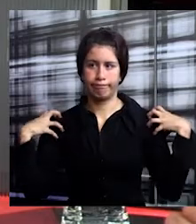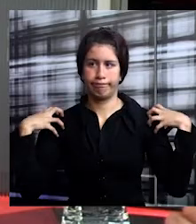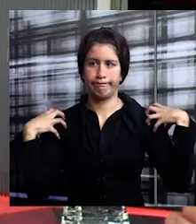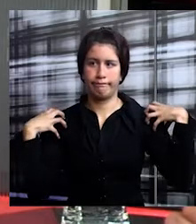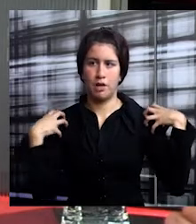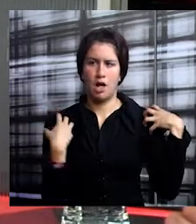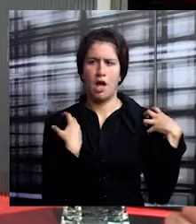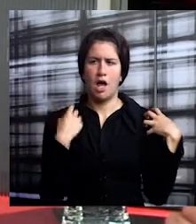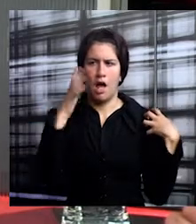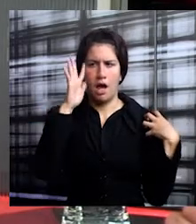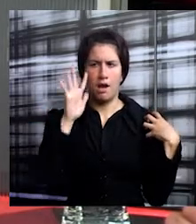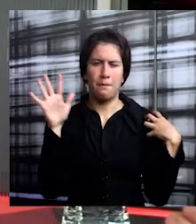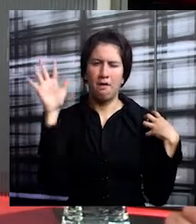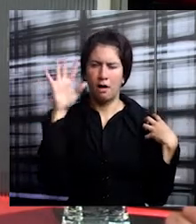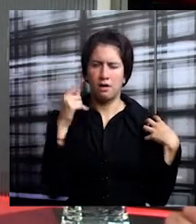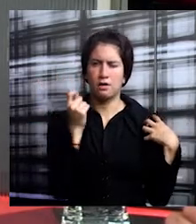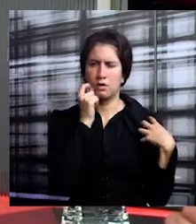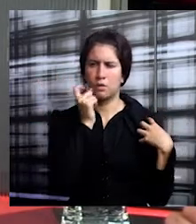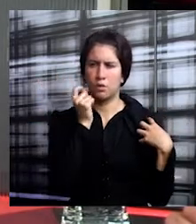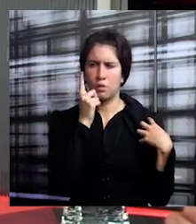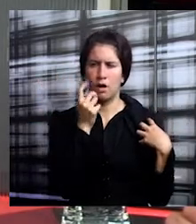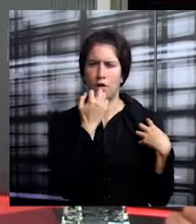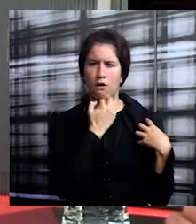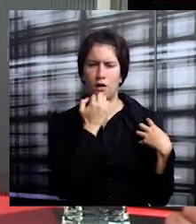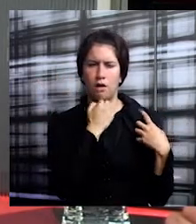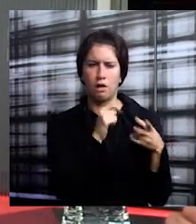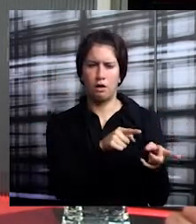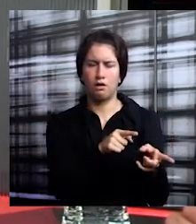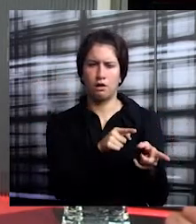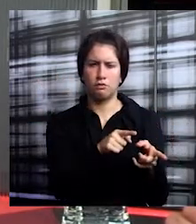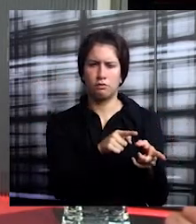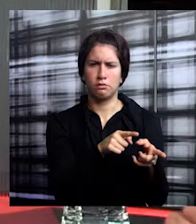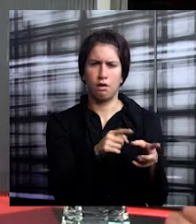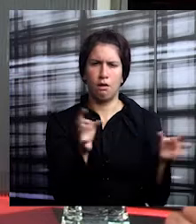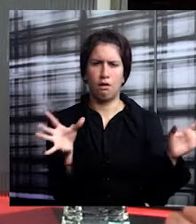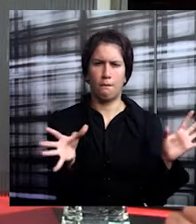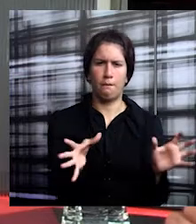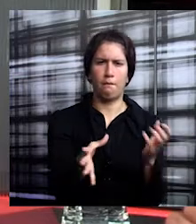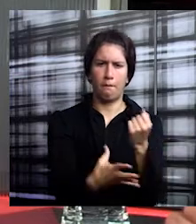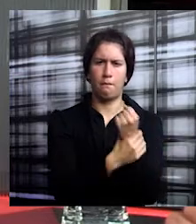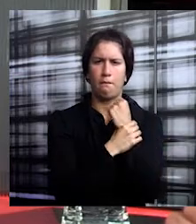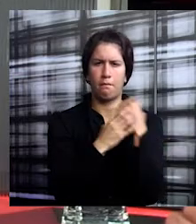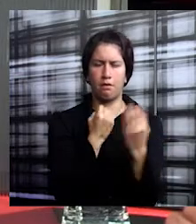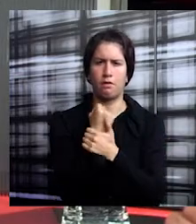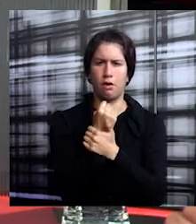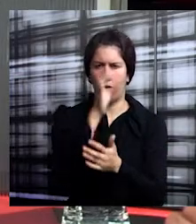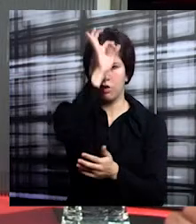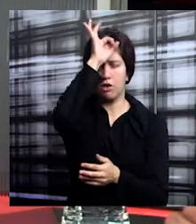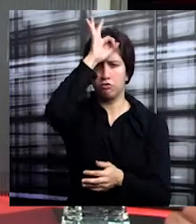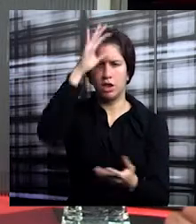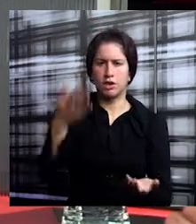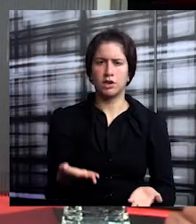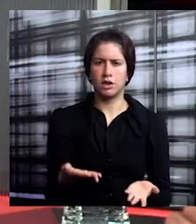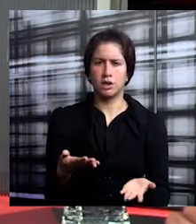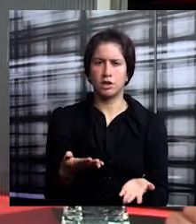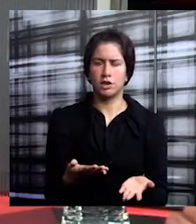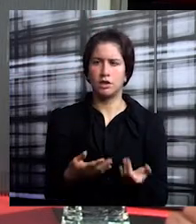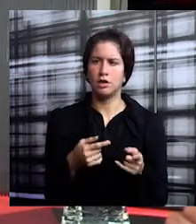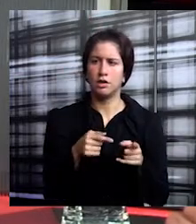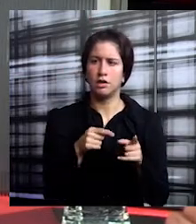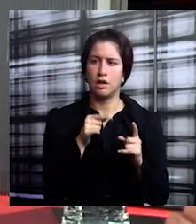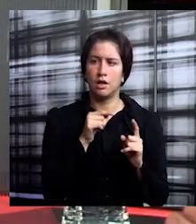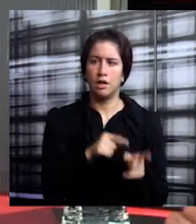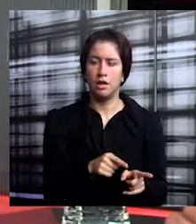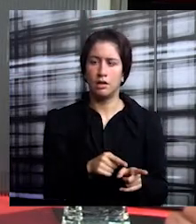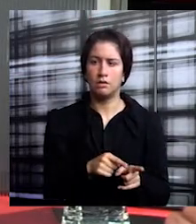un inocente a 20 años a un perpetuo. Es cierto, todos hemos sufrido esa incomodidad, pero en mi caso yo creo que esta vez estoy